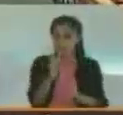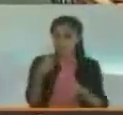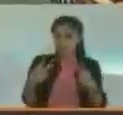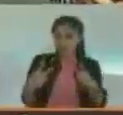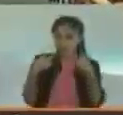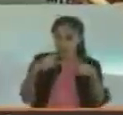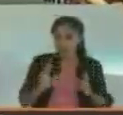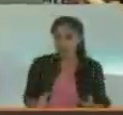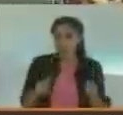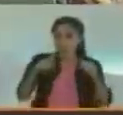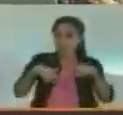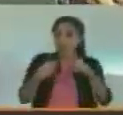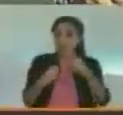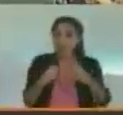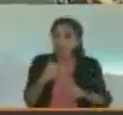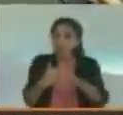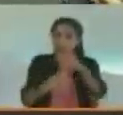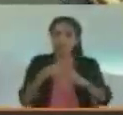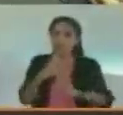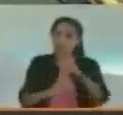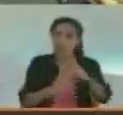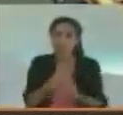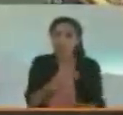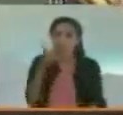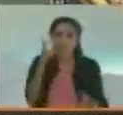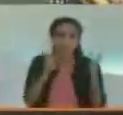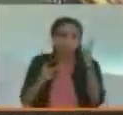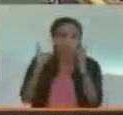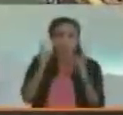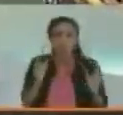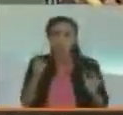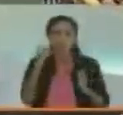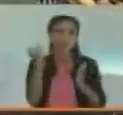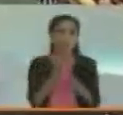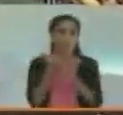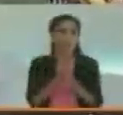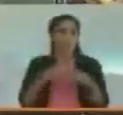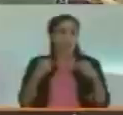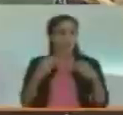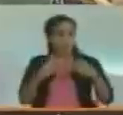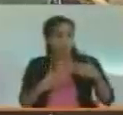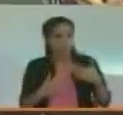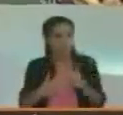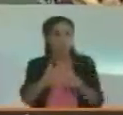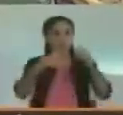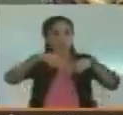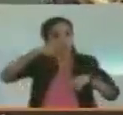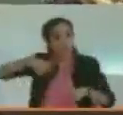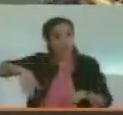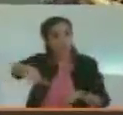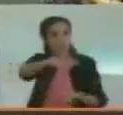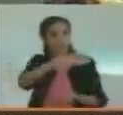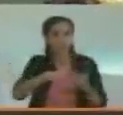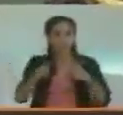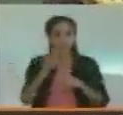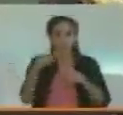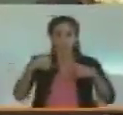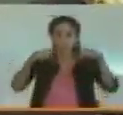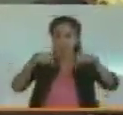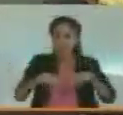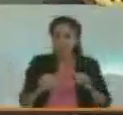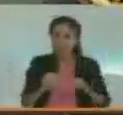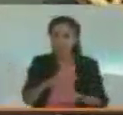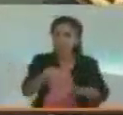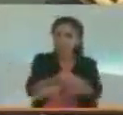que vea. Quien tenga oídos, que oiga. Aquí está el pueblo de Venezuela en la calle. Y